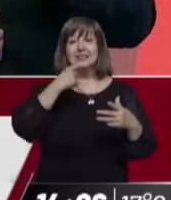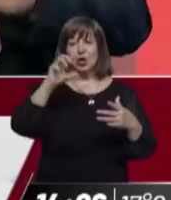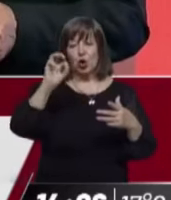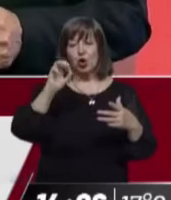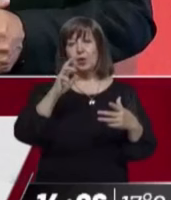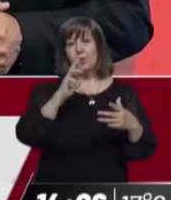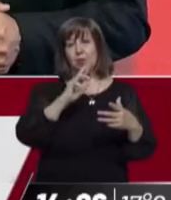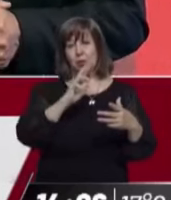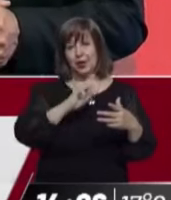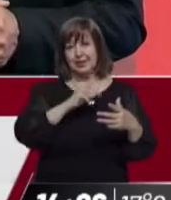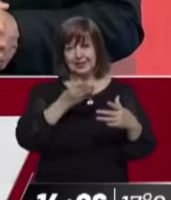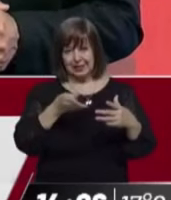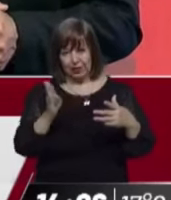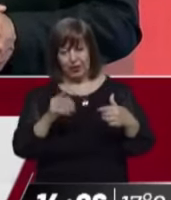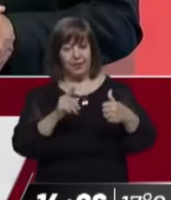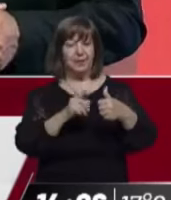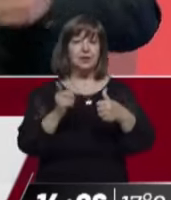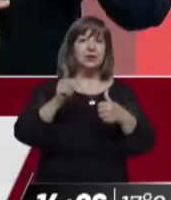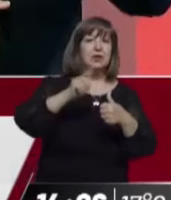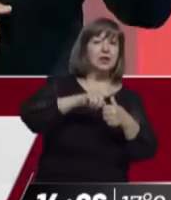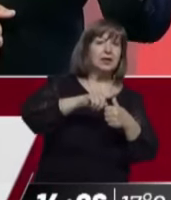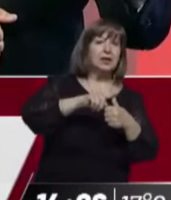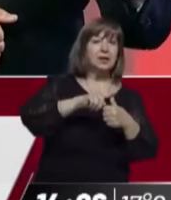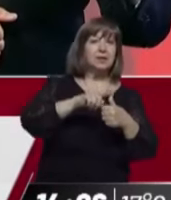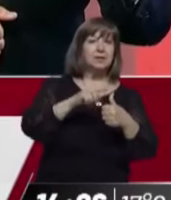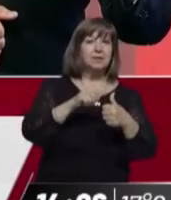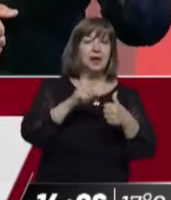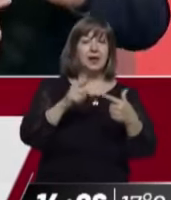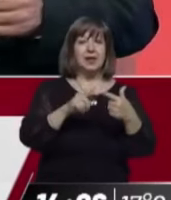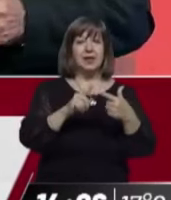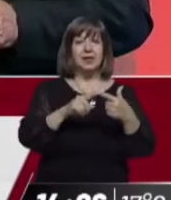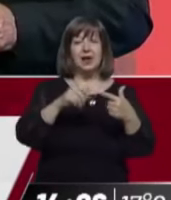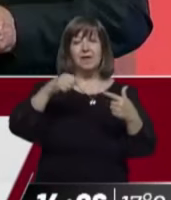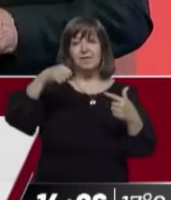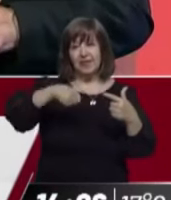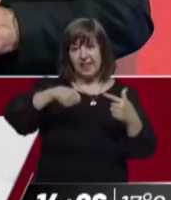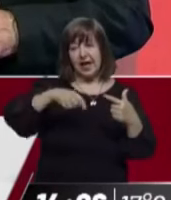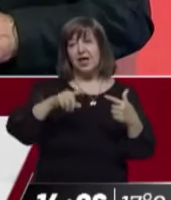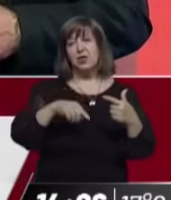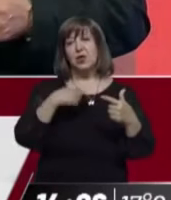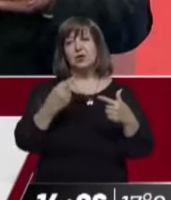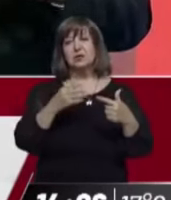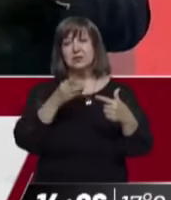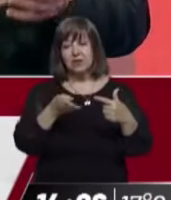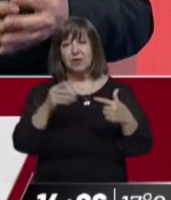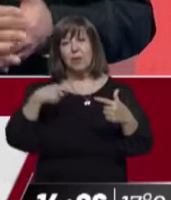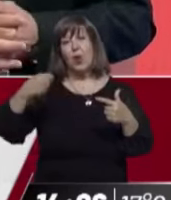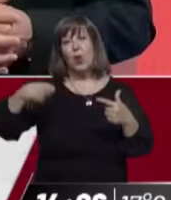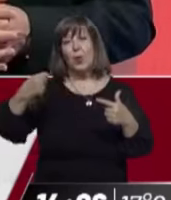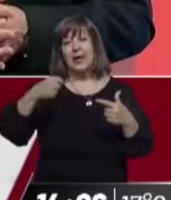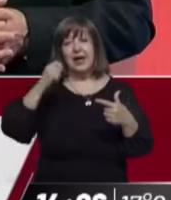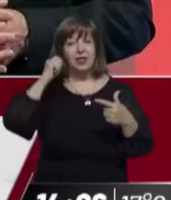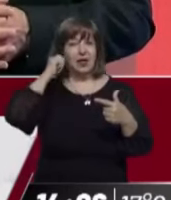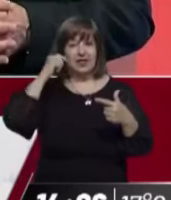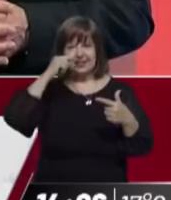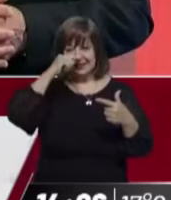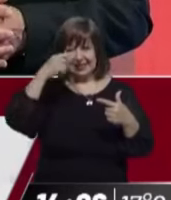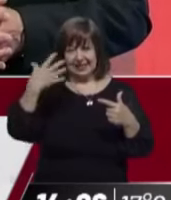allí salta un nombre, Ariel Lijo. Hacia fin de año se jubila otro magistrado porque cumple 75